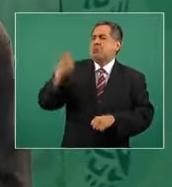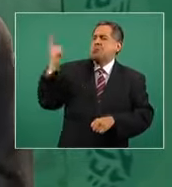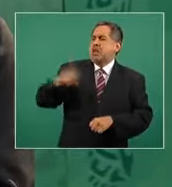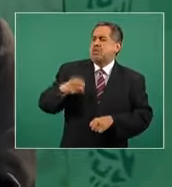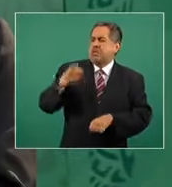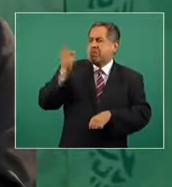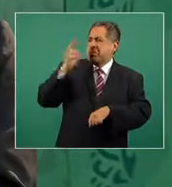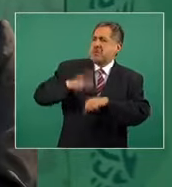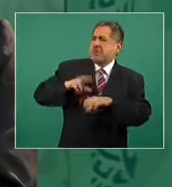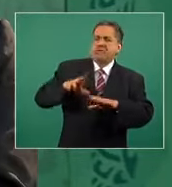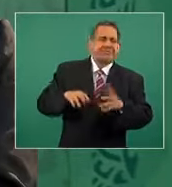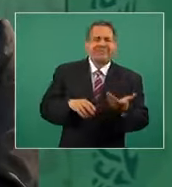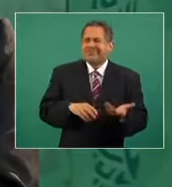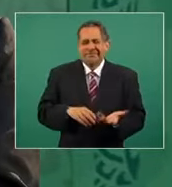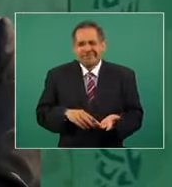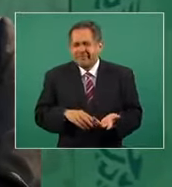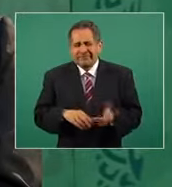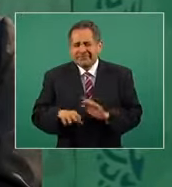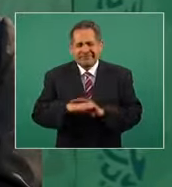No,